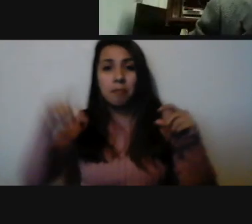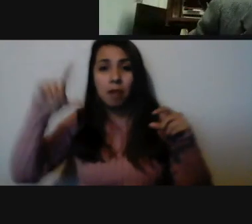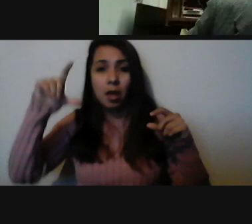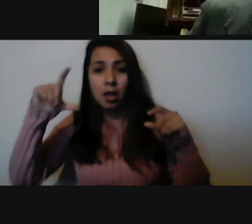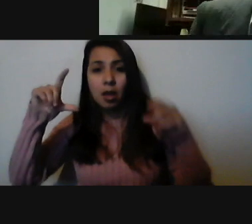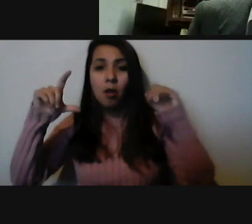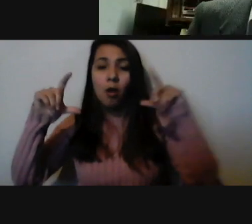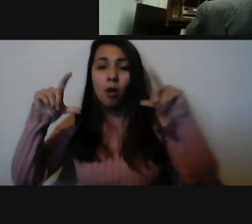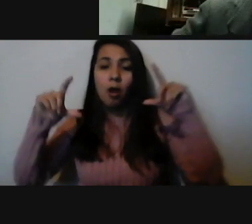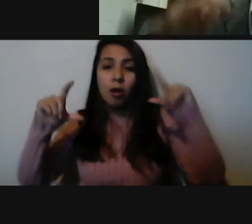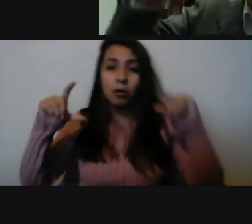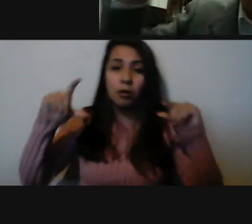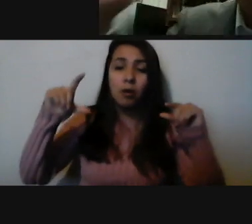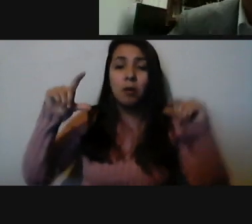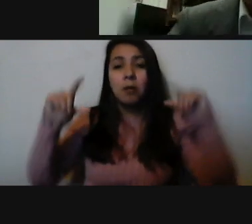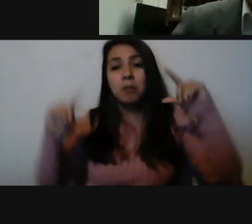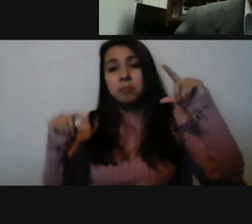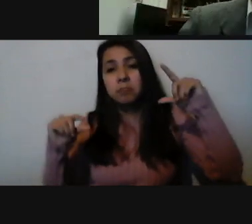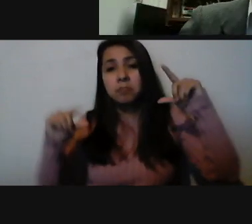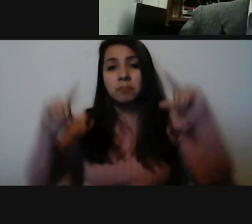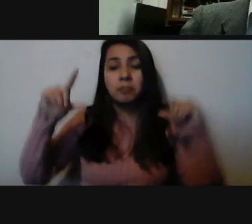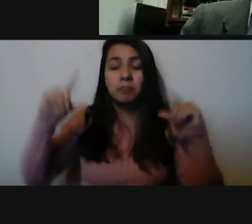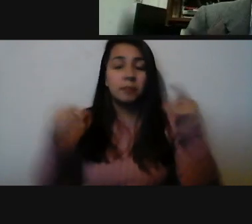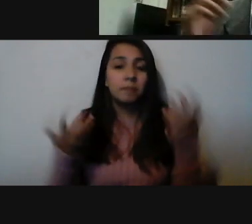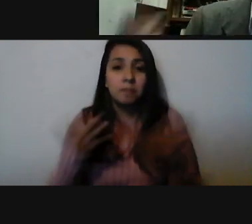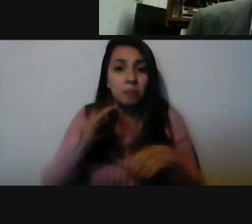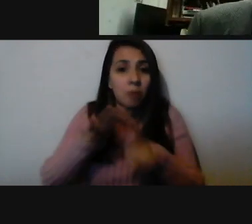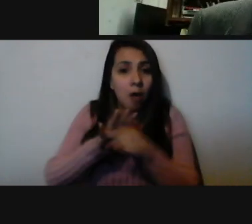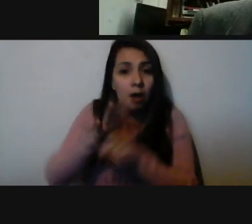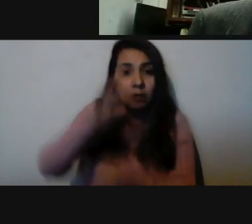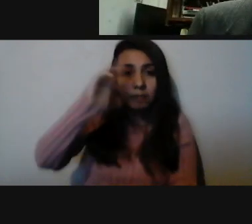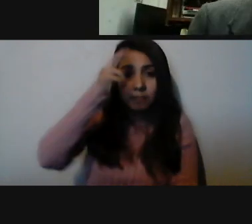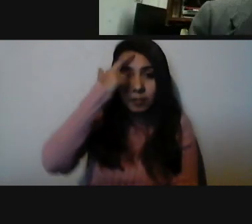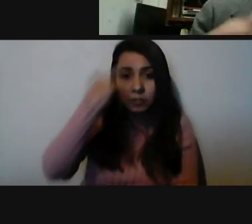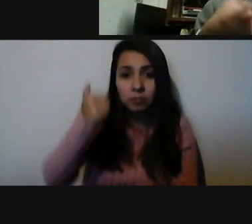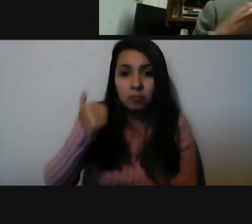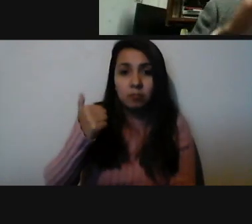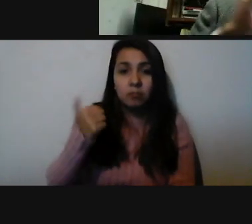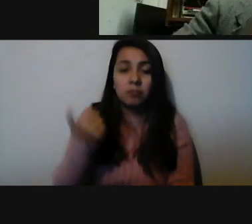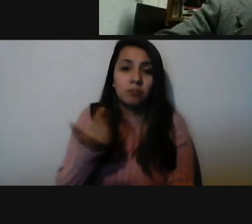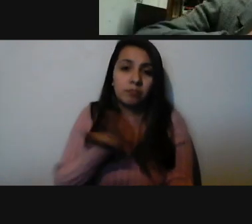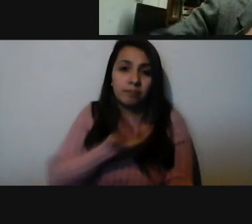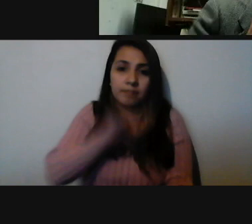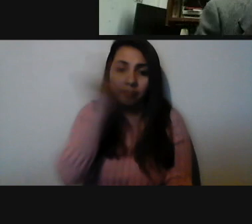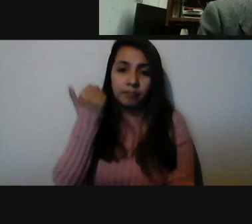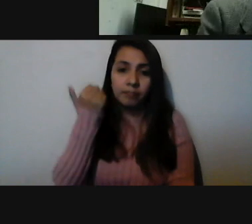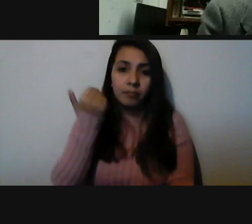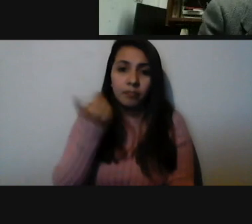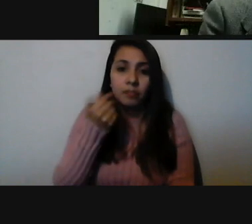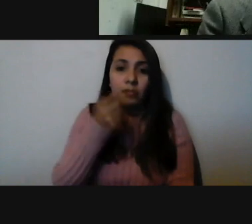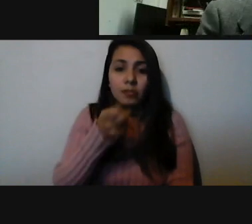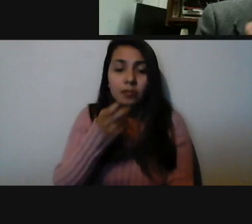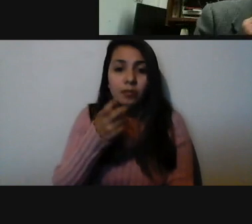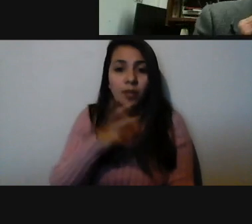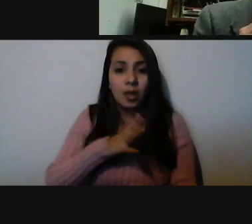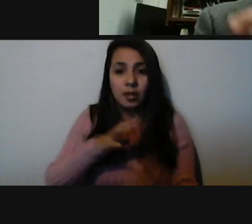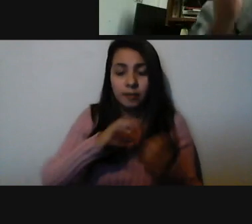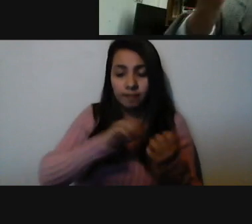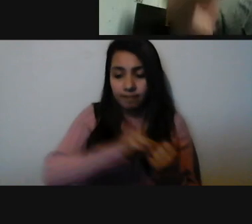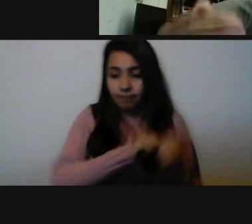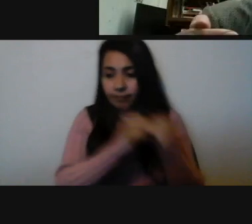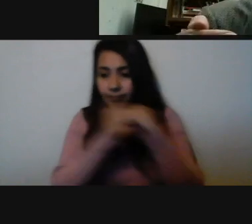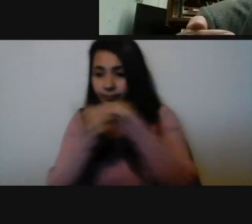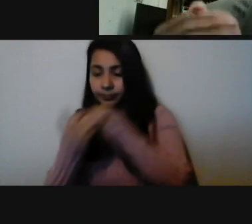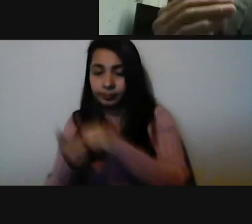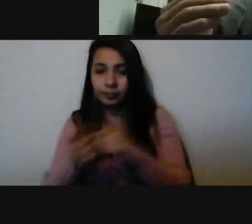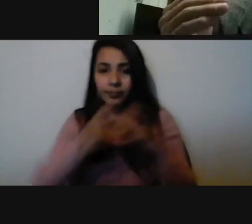lo vivo hay más de una o más de la otra, y no sabemos por qué. Entonces, cuando trabajamos con los diferentes aminoácidos y